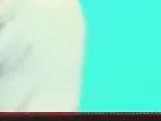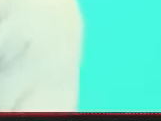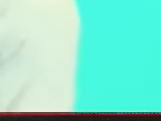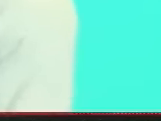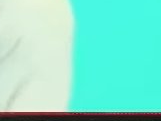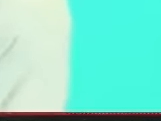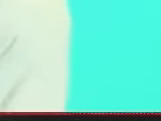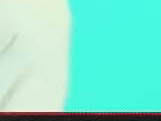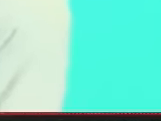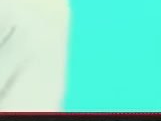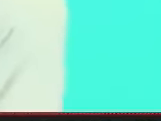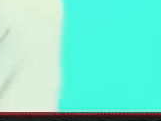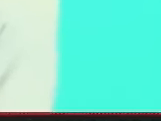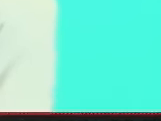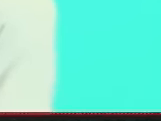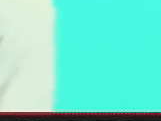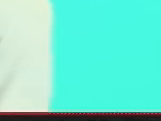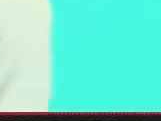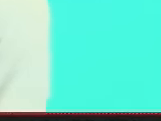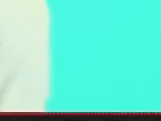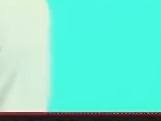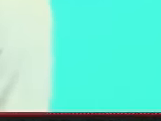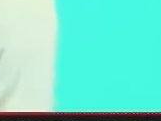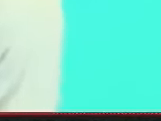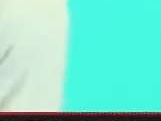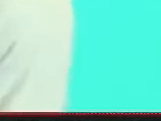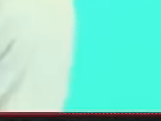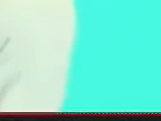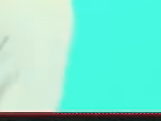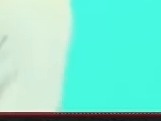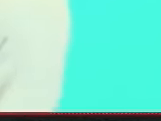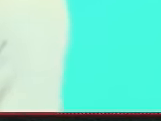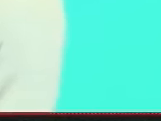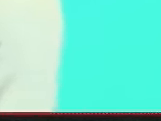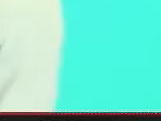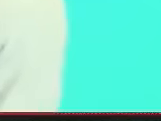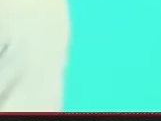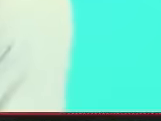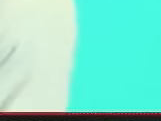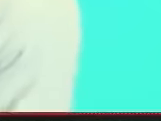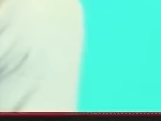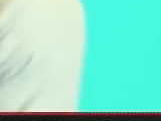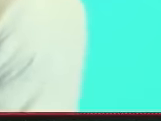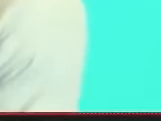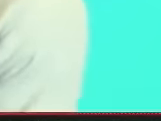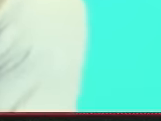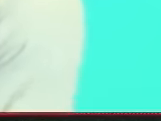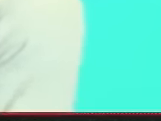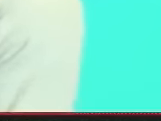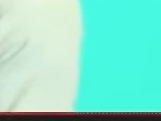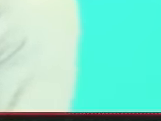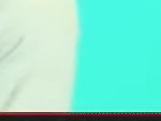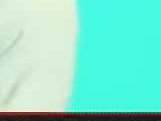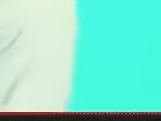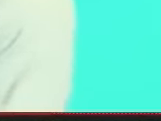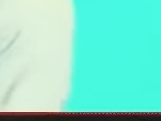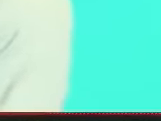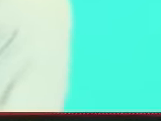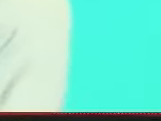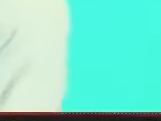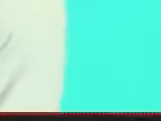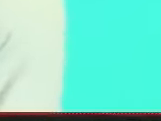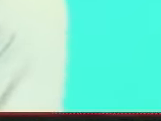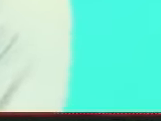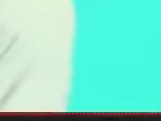amamos esta patria los que nos amamos los que queremos Paz los que queremos futuro somos más y nos podemos entender nos podemos encontrar